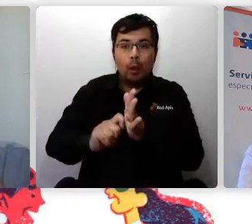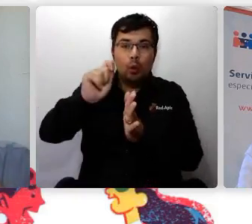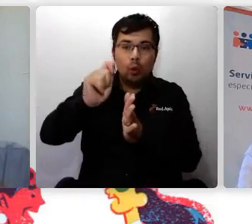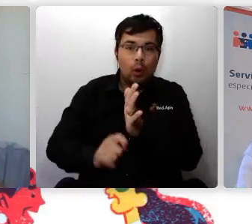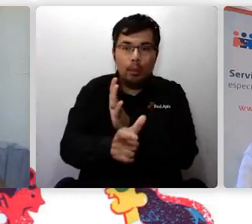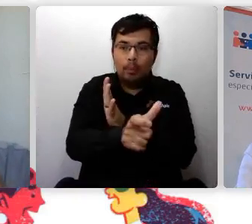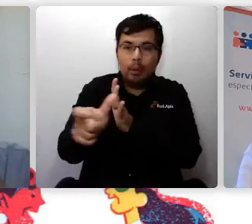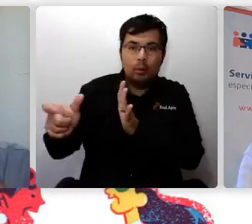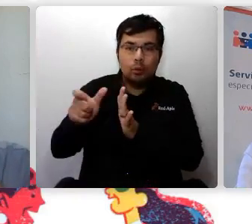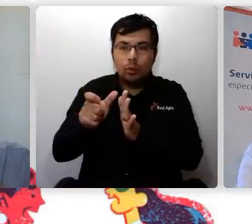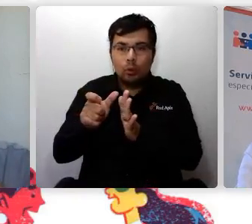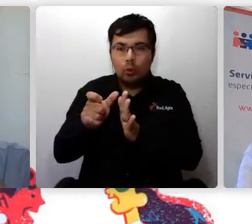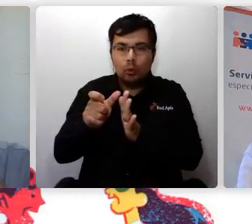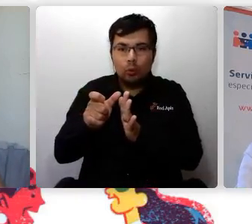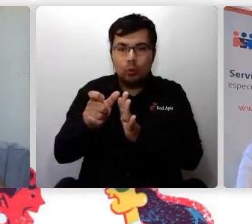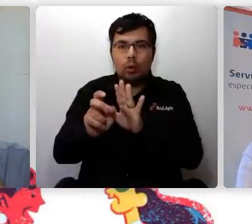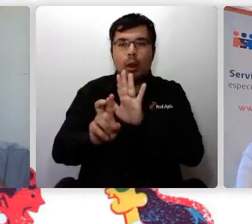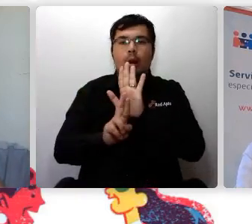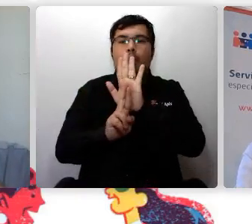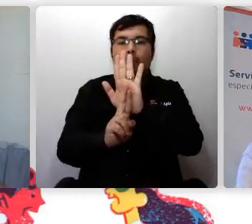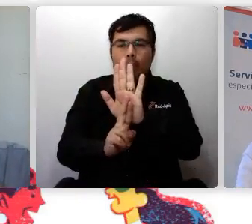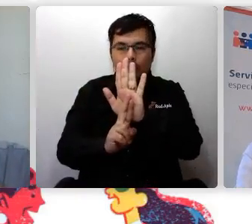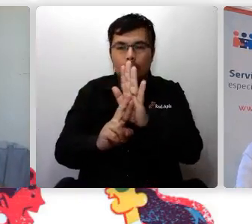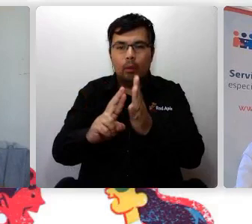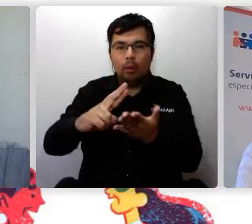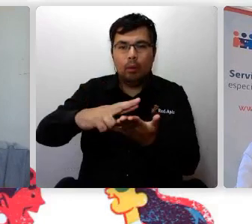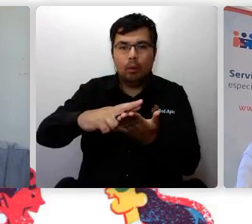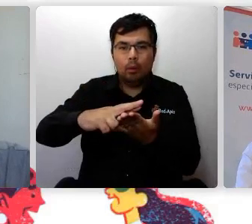tributarios, nosotros estamos para trabajar